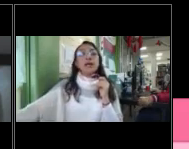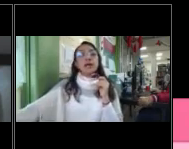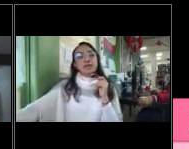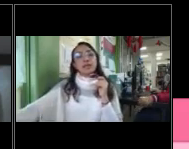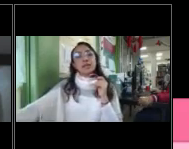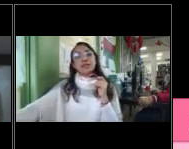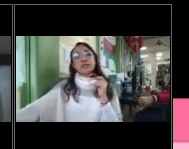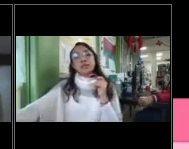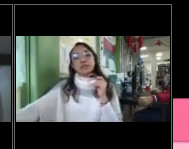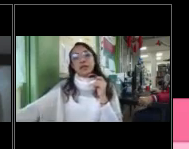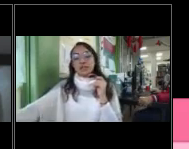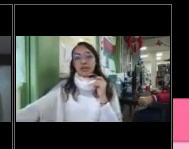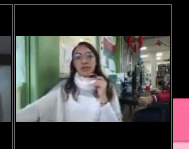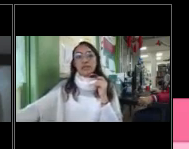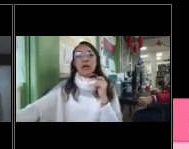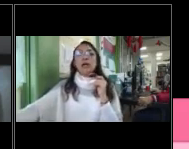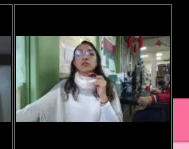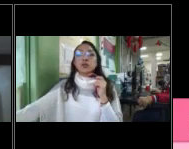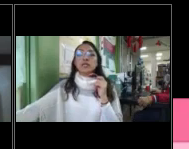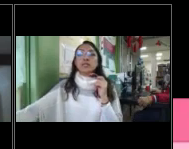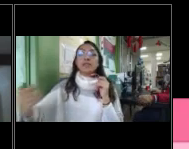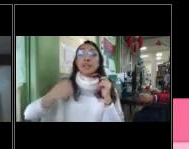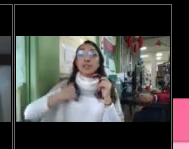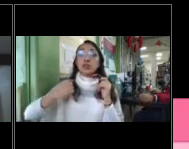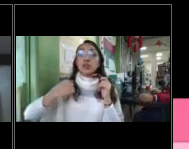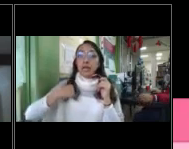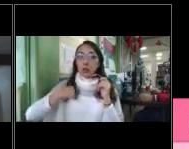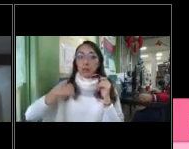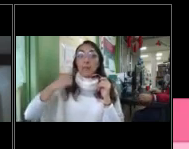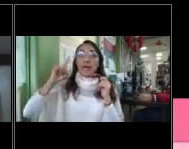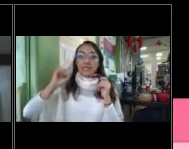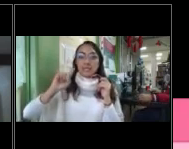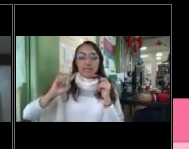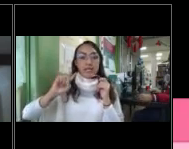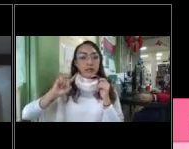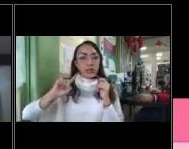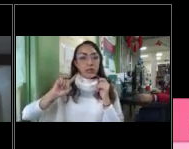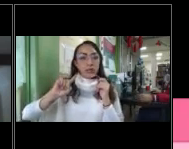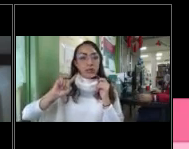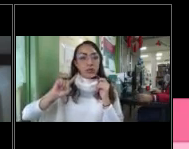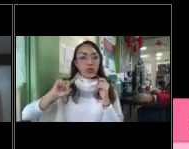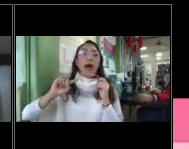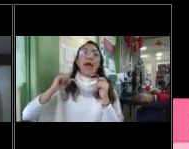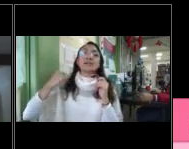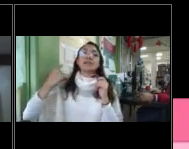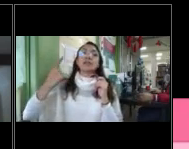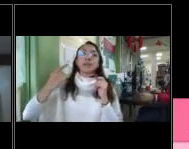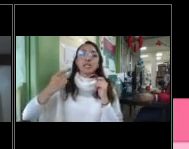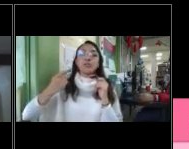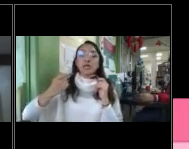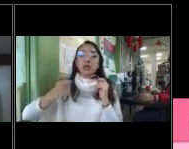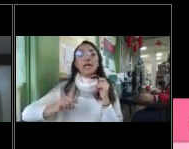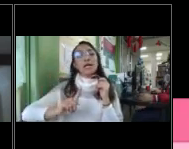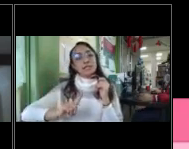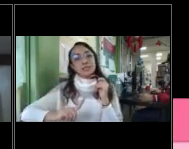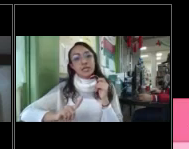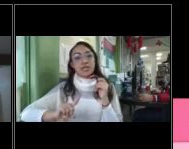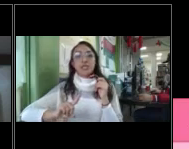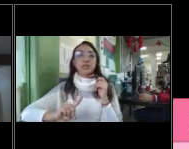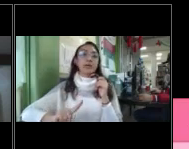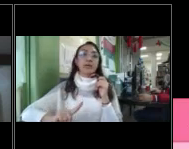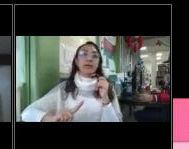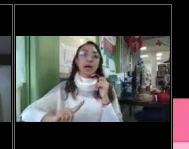aula? Las señas inicializadas. Son las que dentro del aula, para enseñarle a un alumno sordo a escribir español,